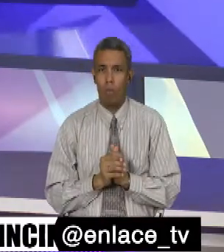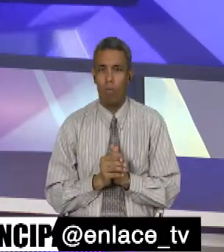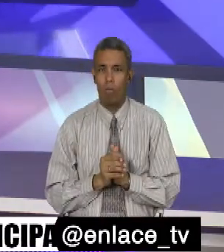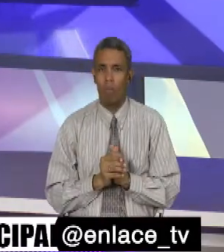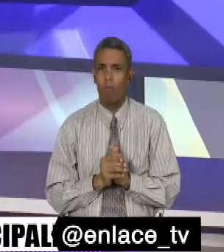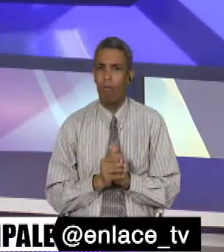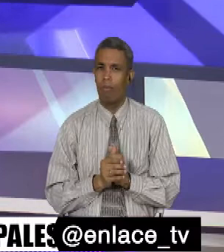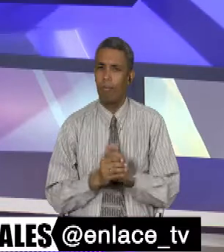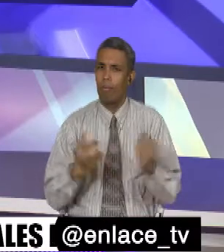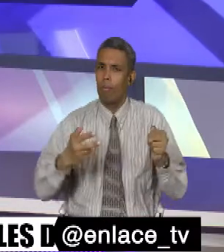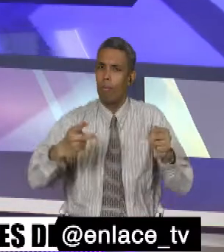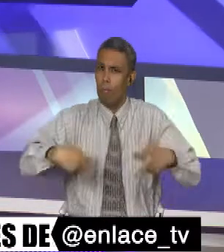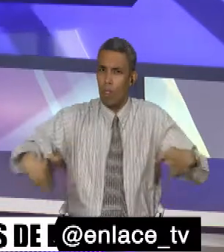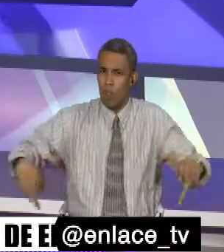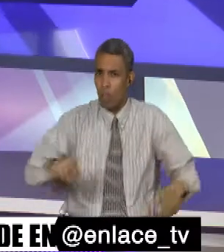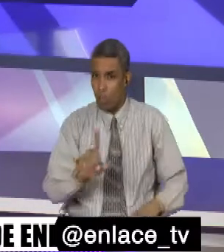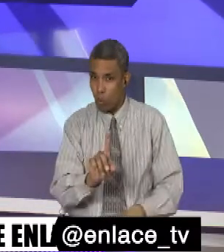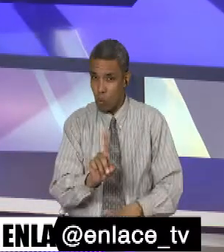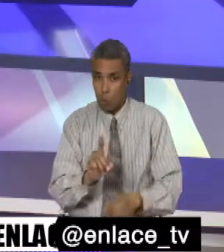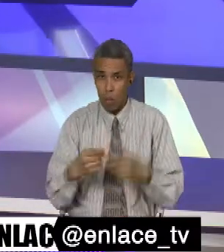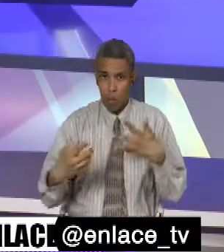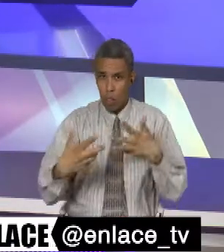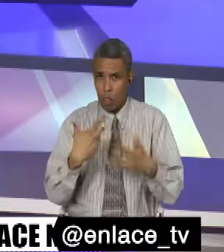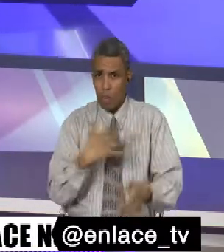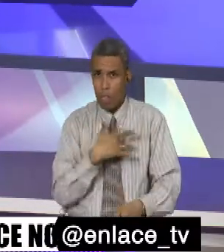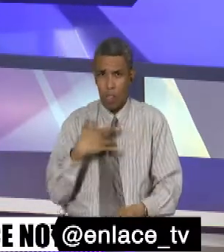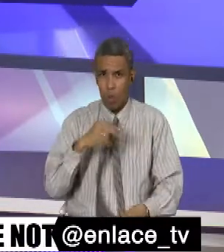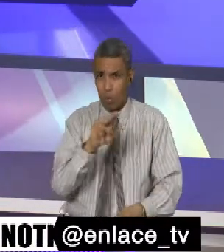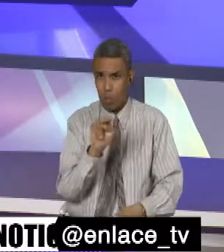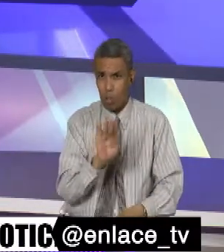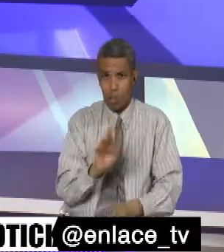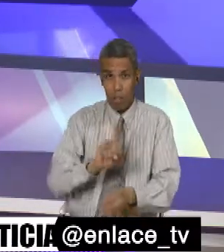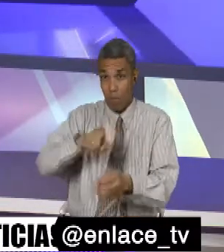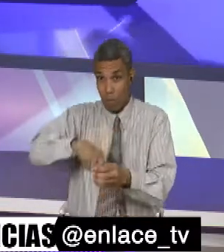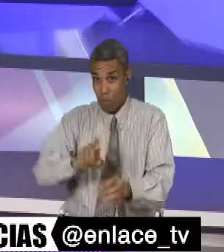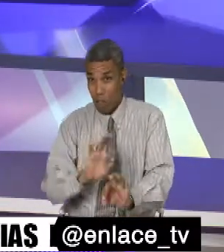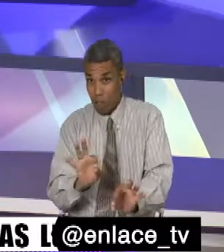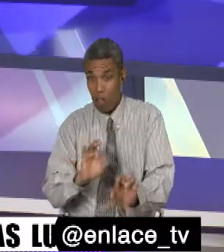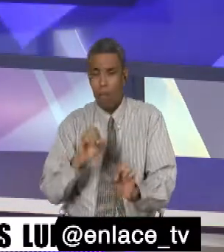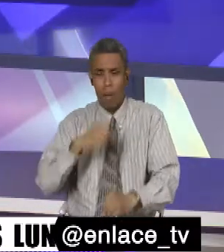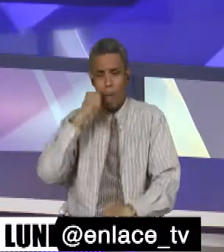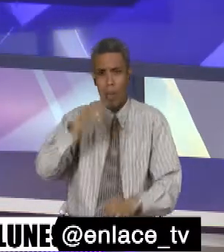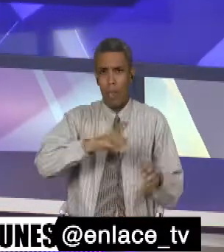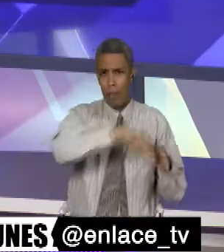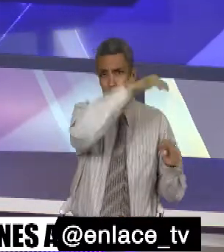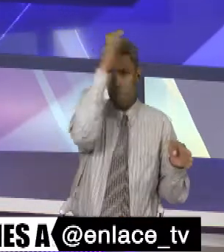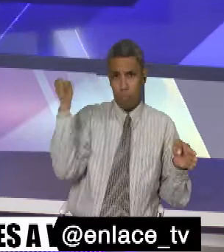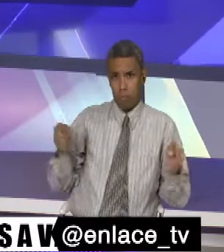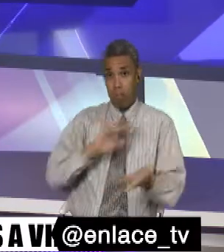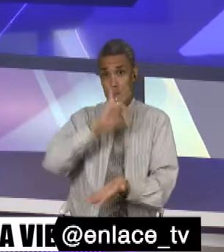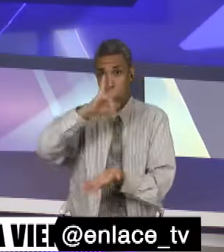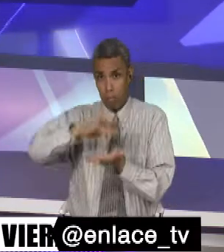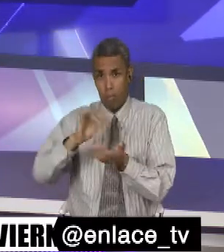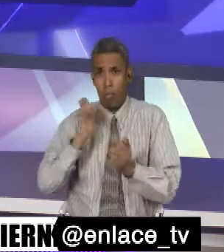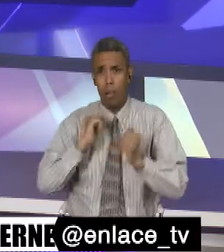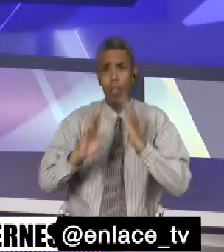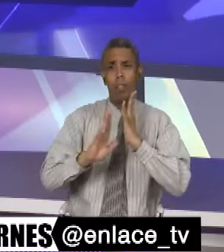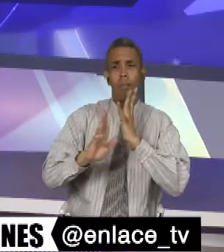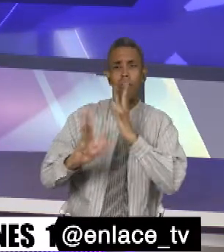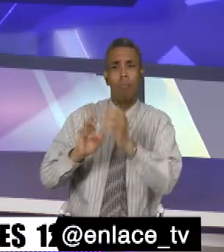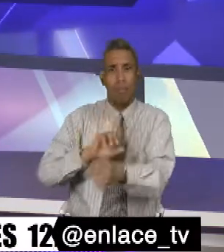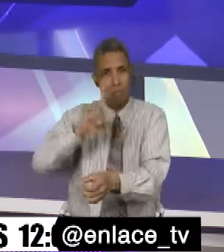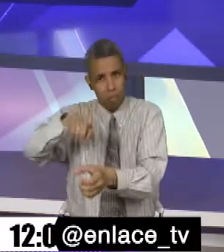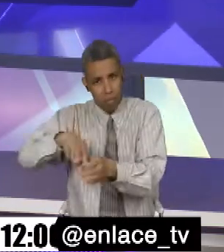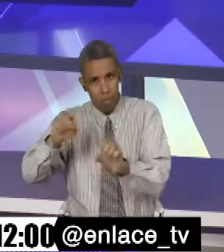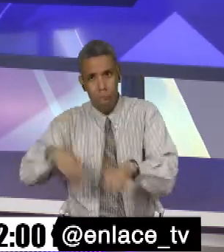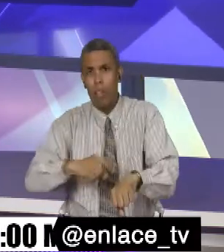personas que no estén afiliados al sistema de salud subsidiado lo hagan este evento se desarrollará en el coliseo luis efe castellanos desde las 8